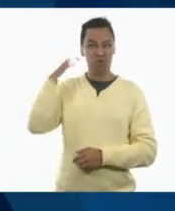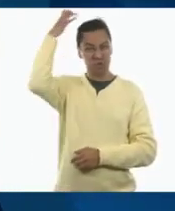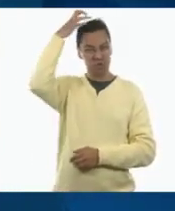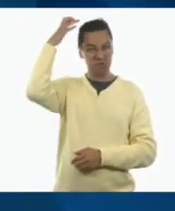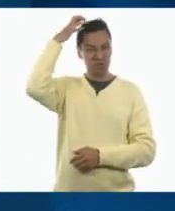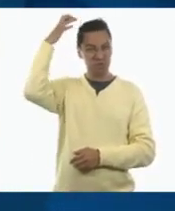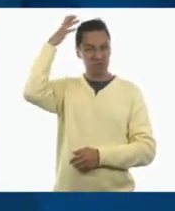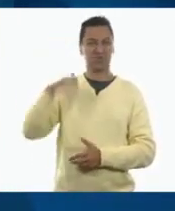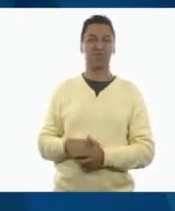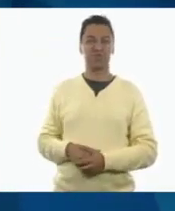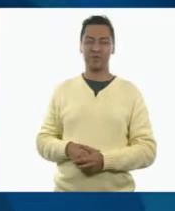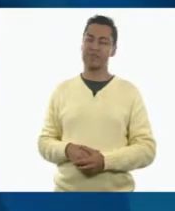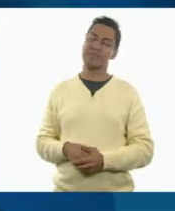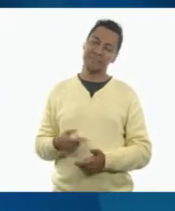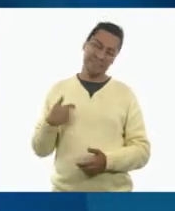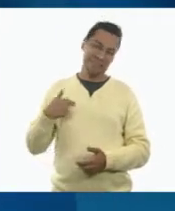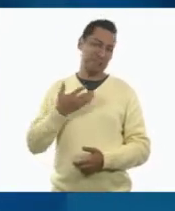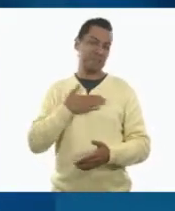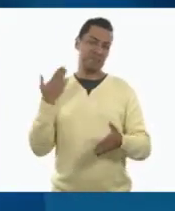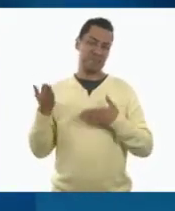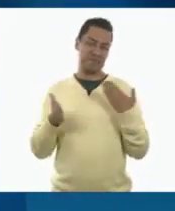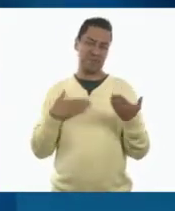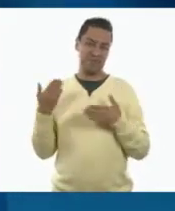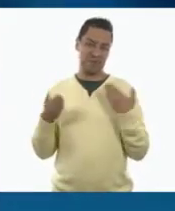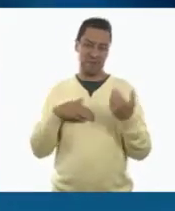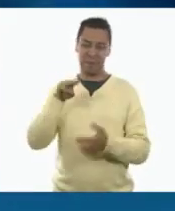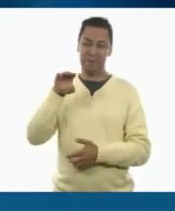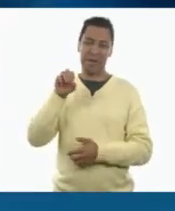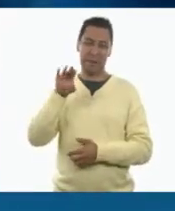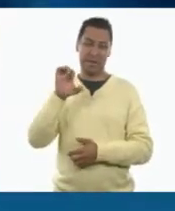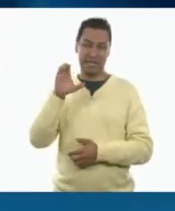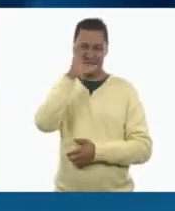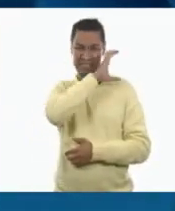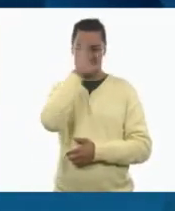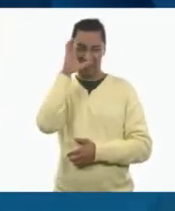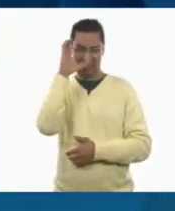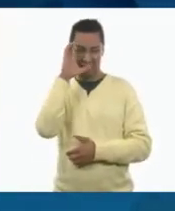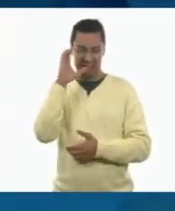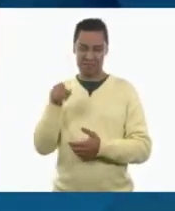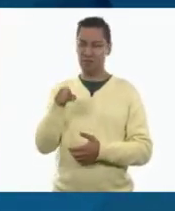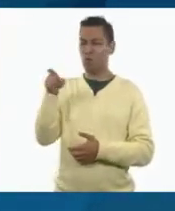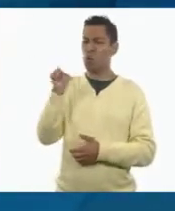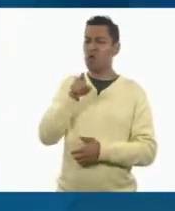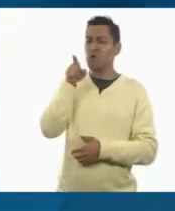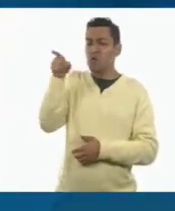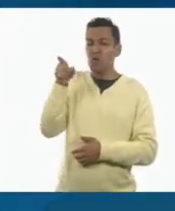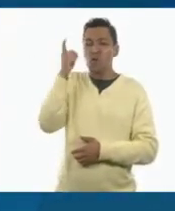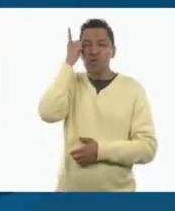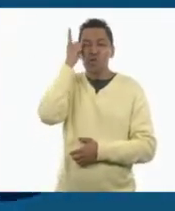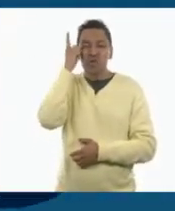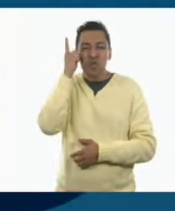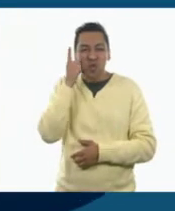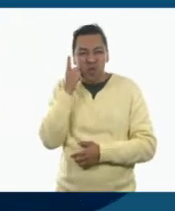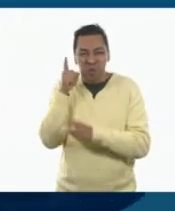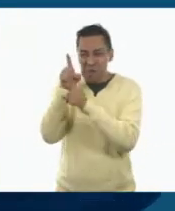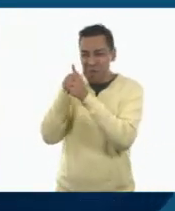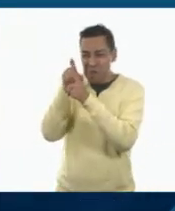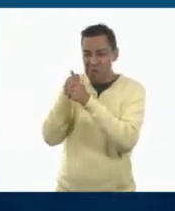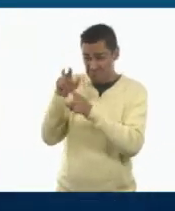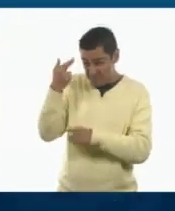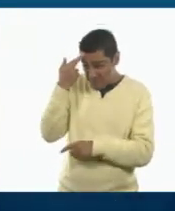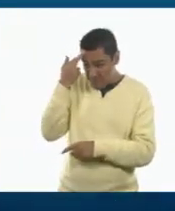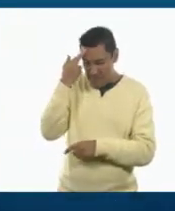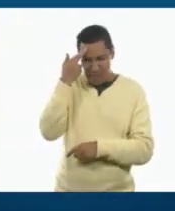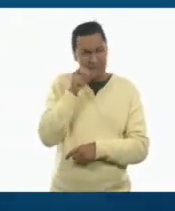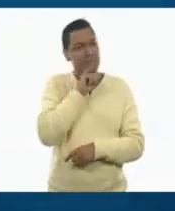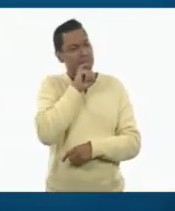Y no es por nada, pero a mí se me antoja mucho hacer los memes. ¿Qué te parece si hacemos un meme? Esta es una foto de cuando te quedaste dormido,